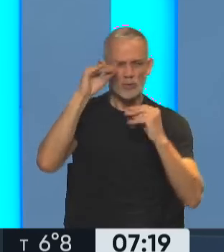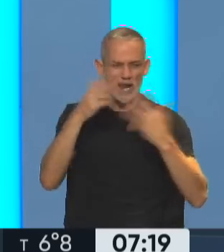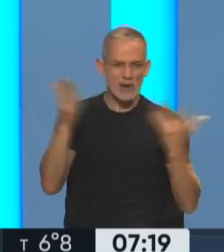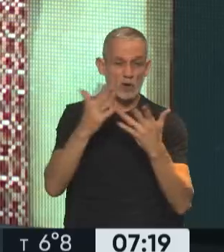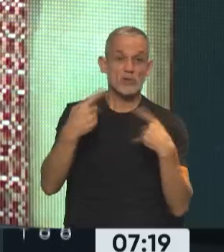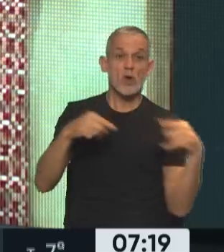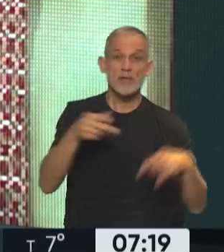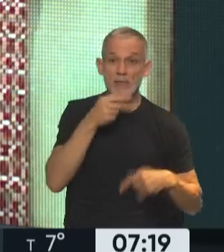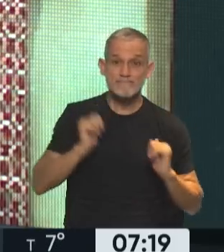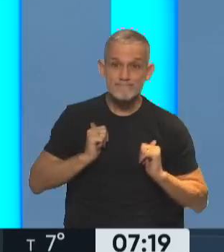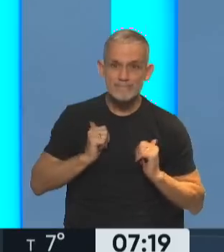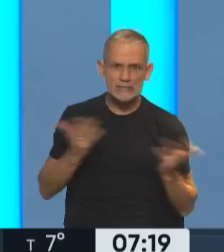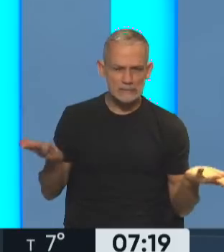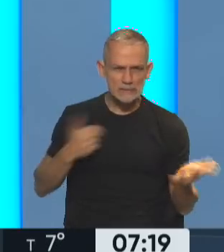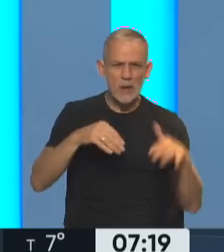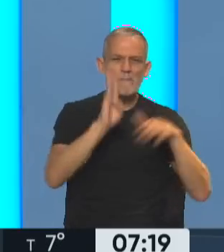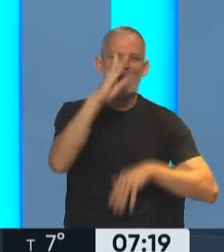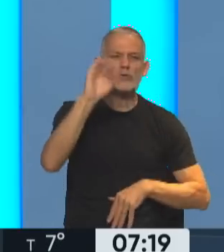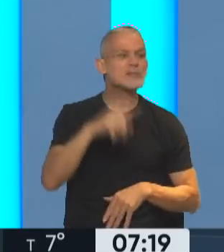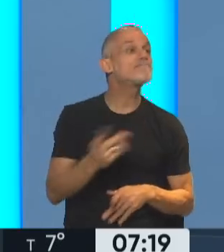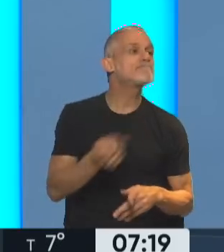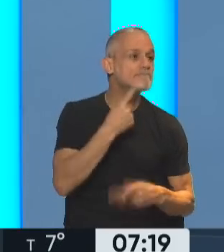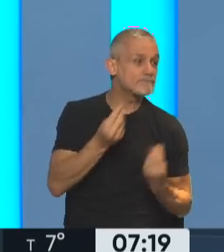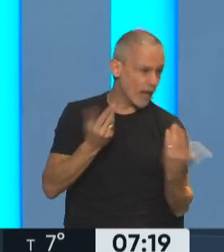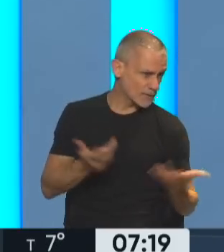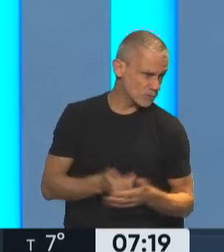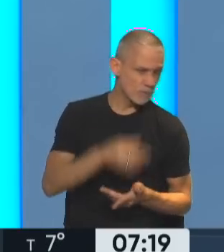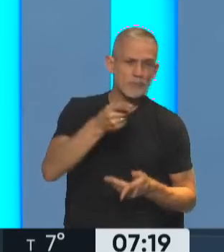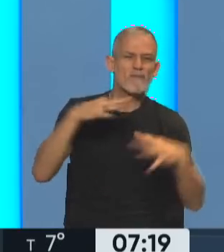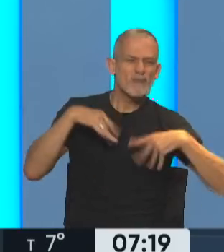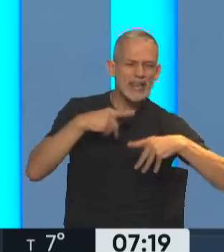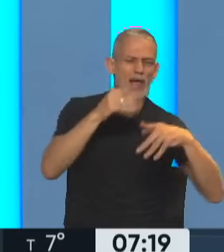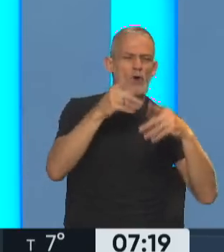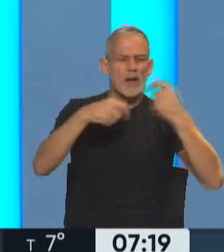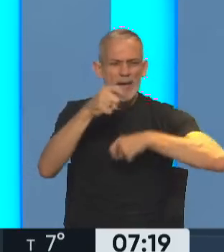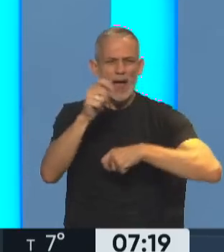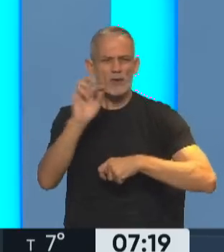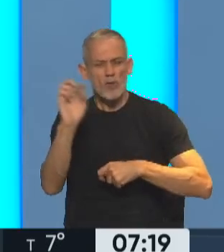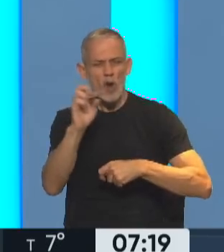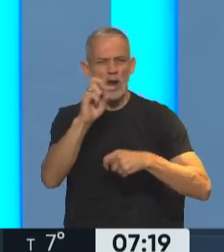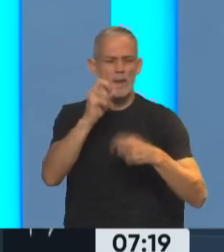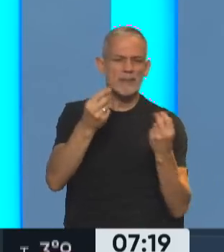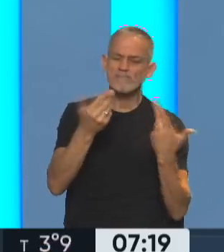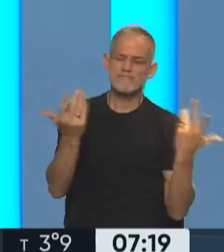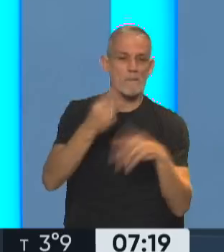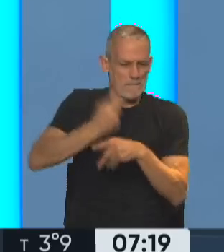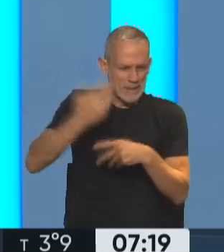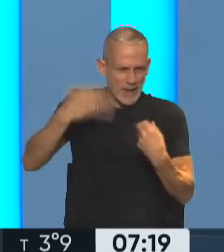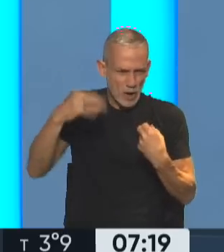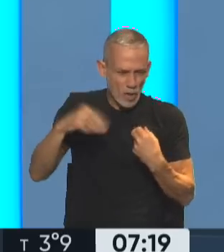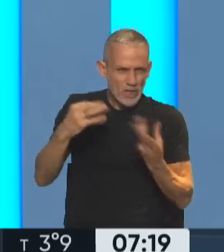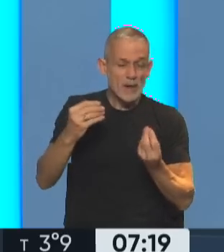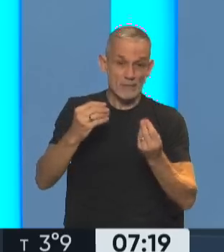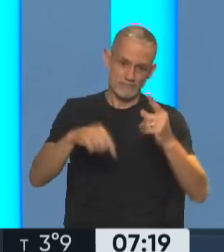había novedades, uno preguntaba en el Banco Central y lo que te decían es, para que haya un feriado cambiario, lo que tiene que ocurrir es primero que